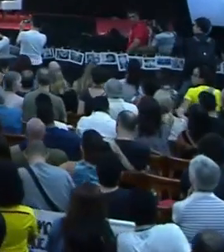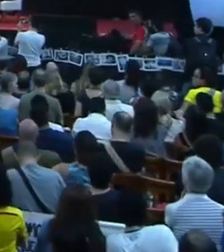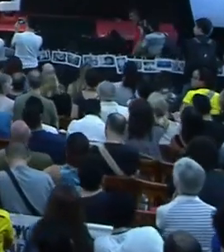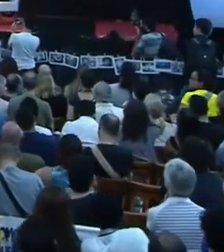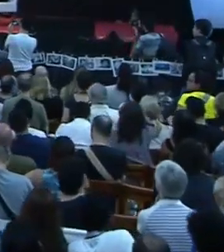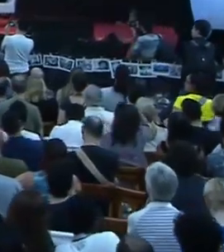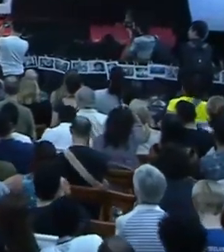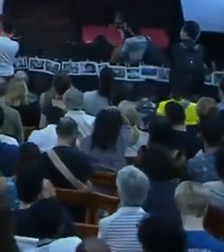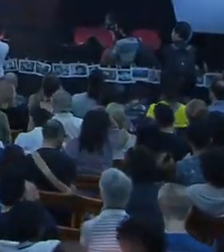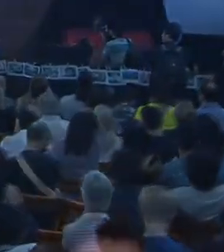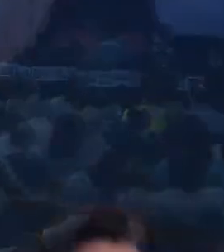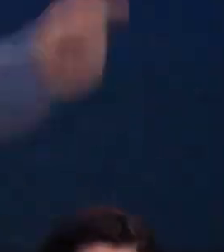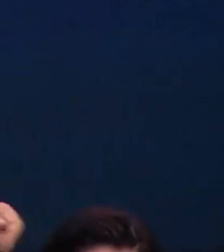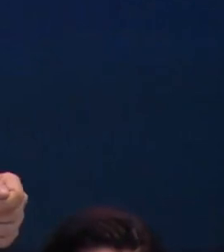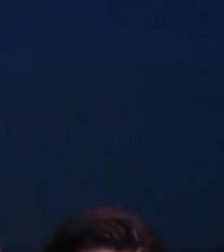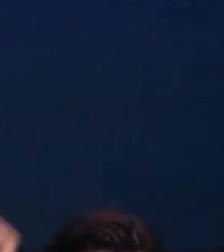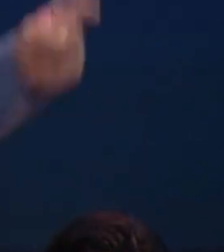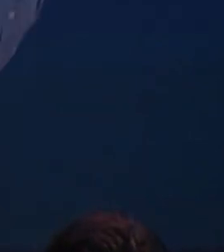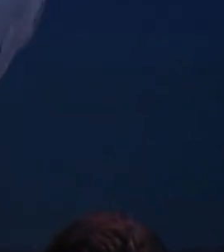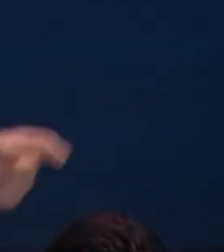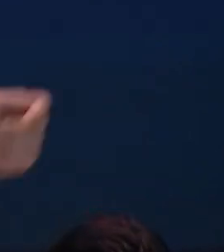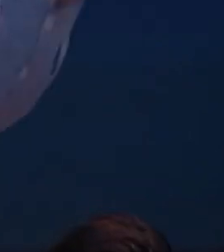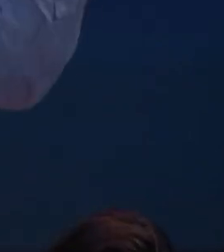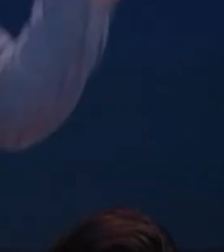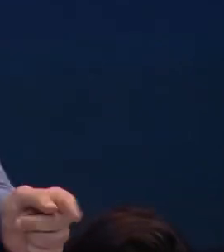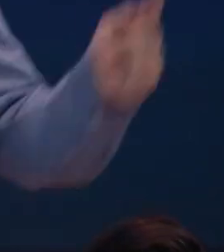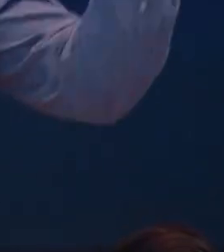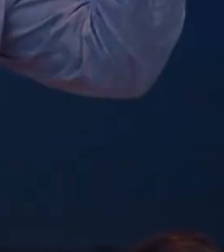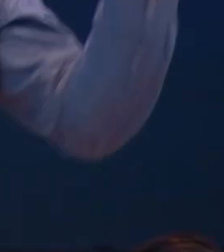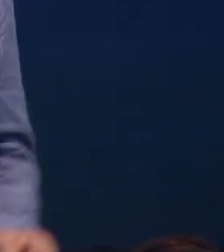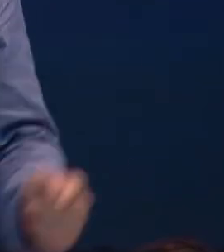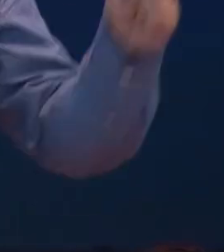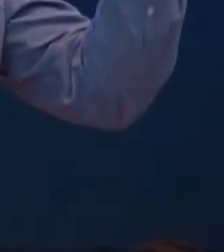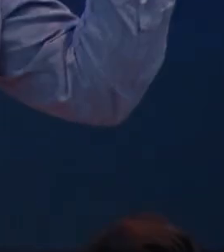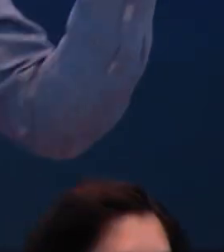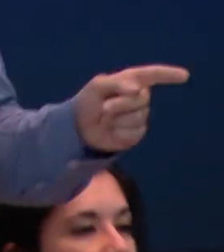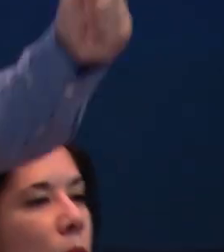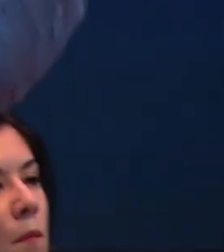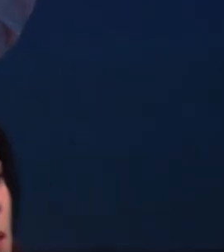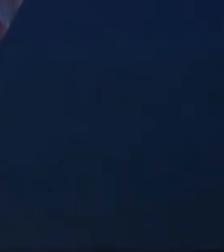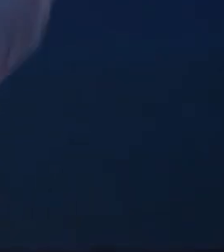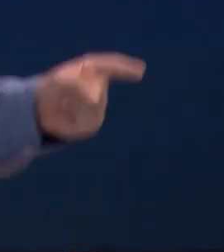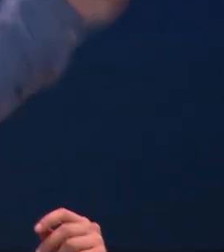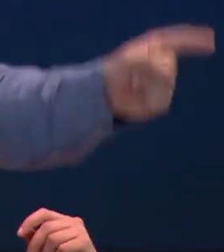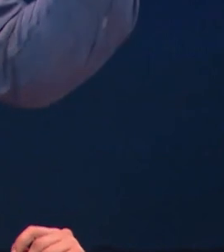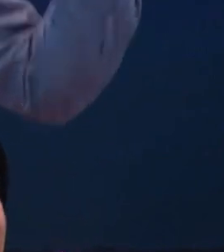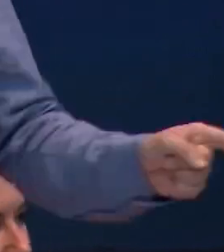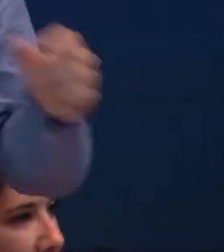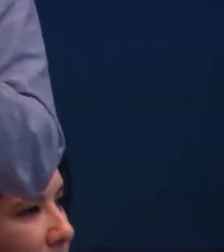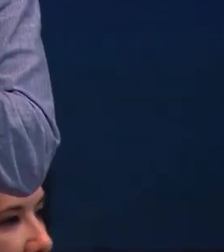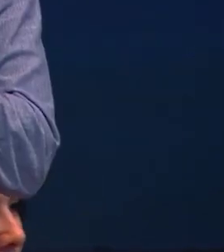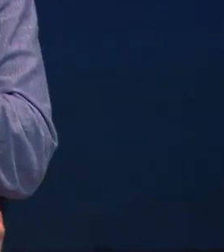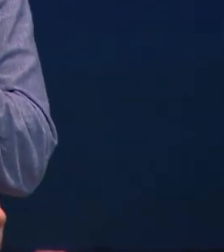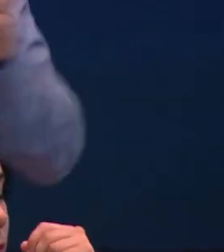el discurso de odio de Bolsonaro y diciéndole a todos los brasileños y brasileñas que le plantan